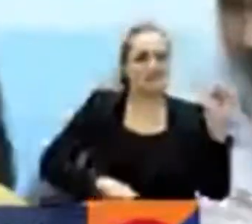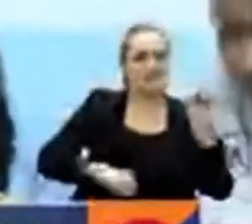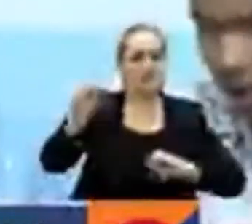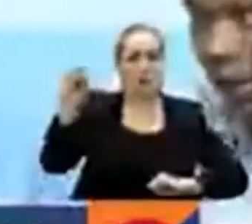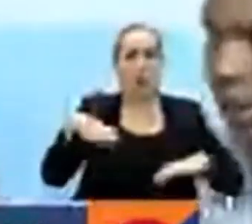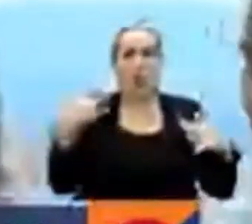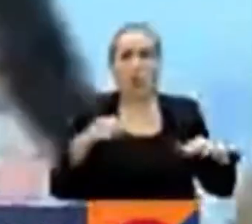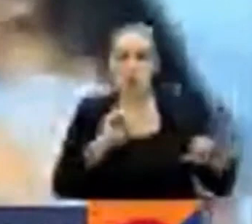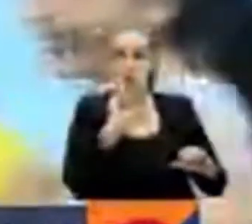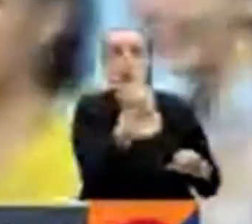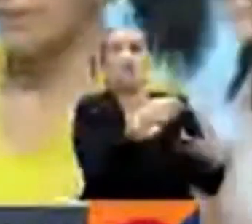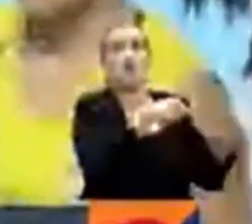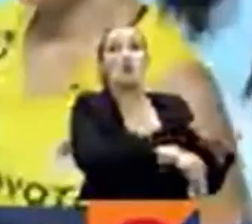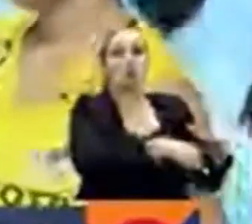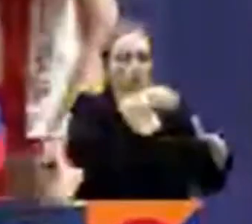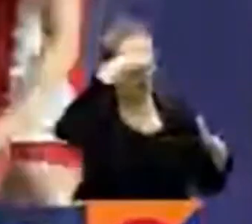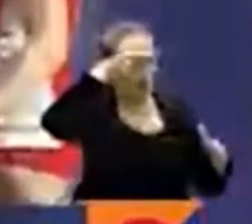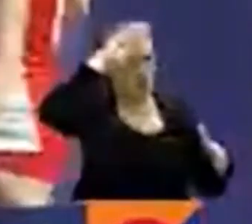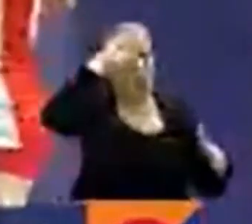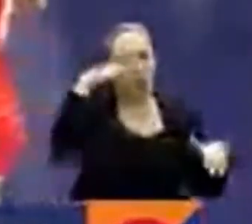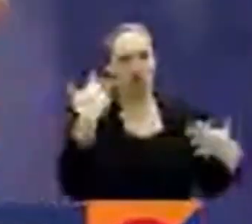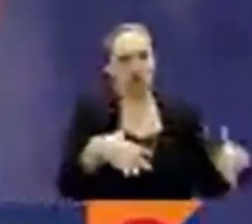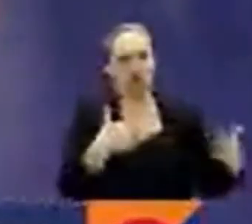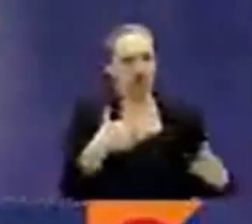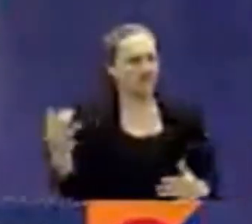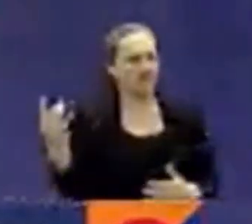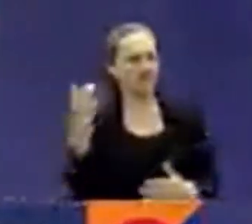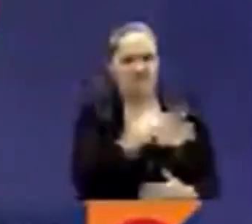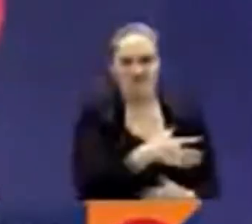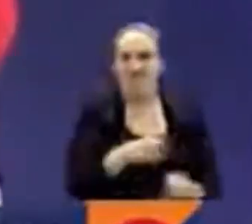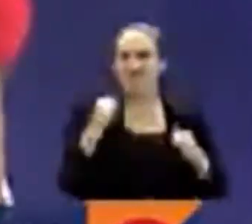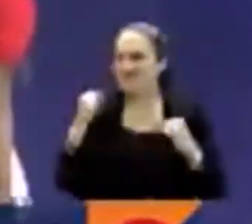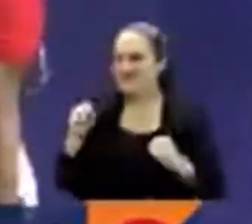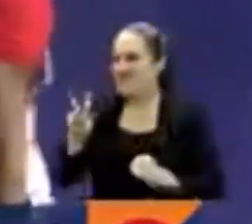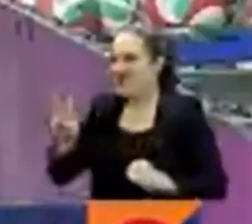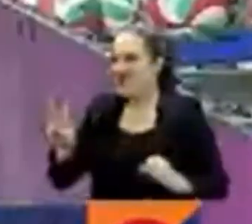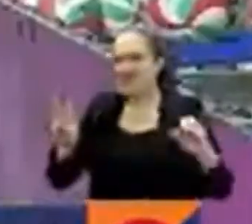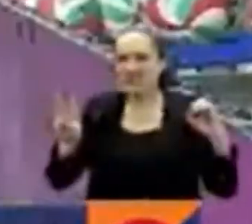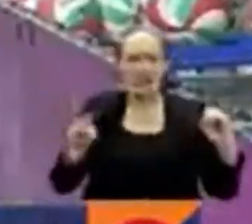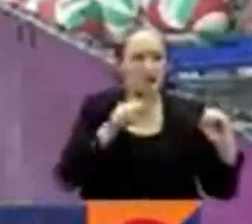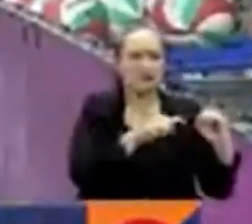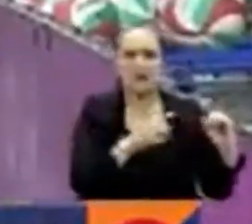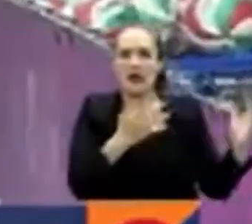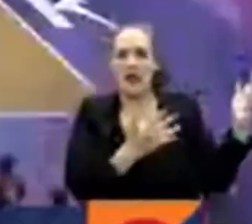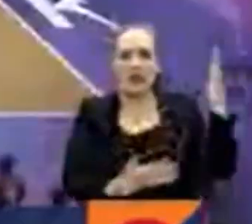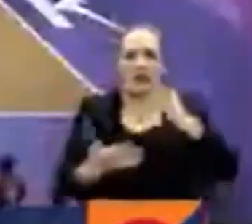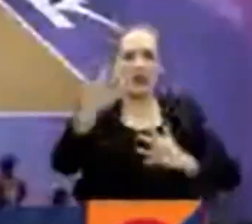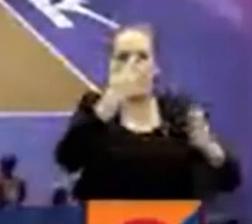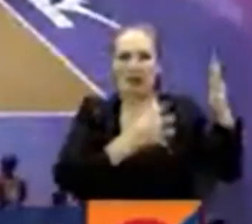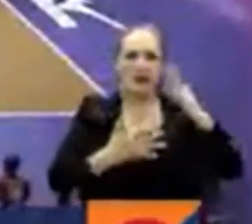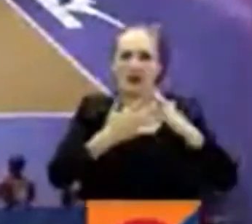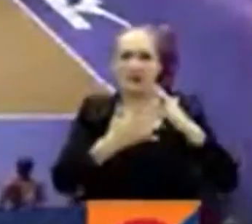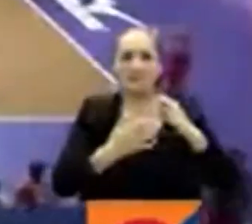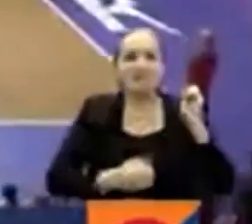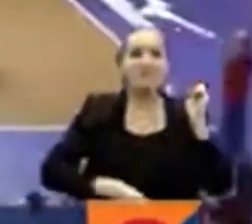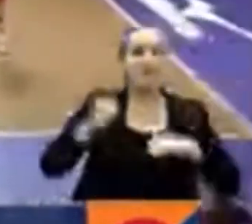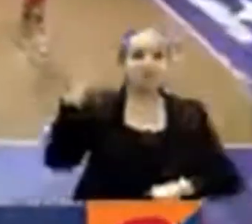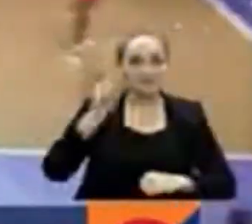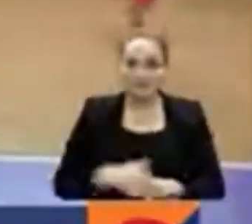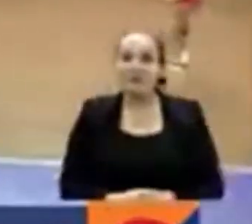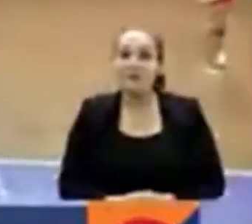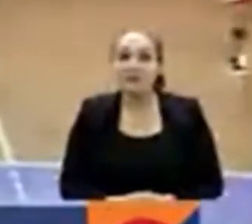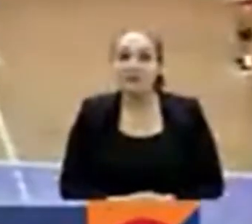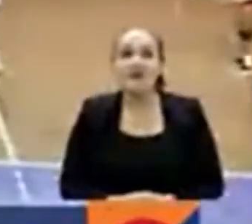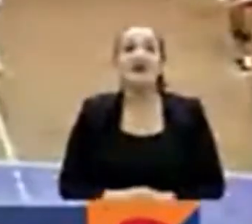gran potencia del voleibol latinoamericano. Pese al envión anímico, las cubanas no hallaron un punto de quiebre y Colombia ganó el set. El